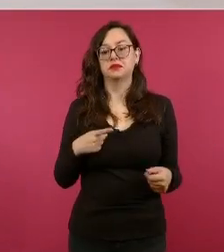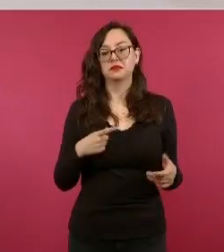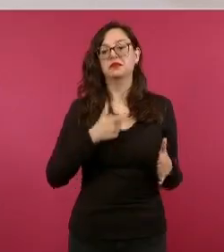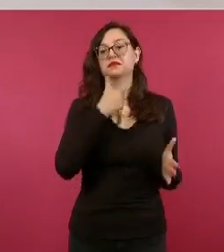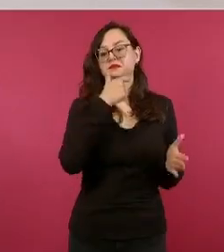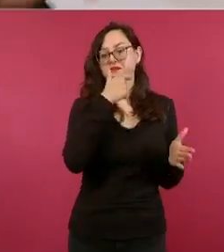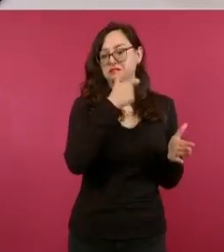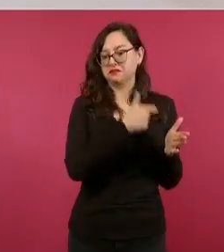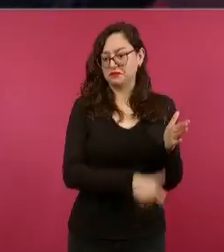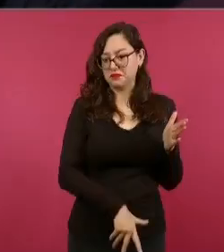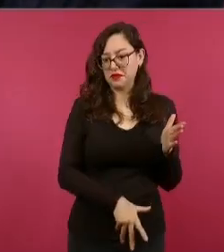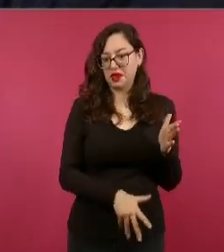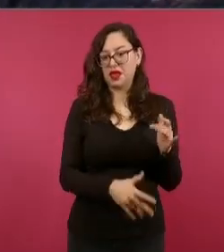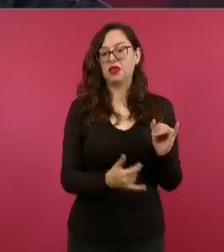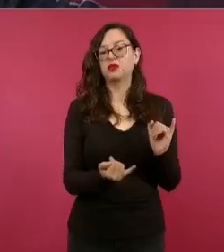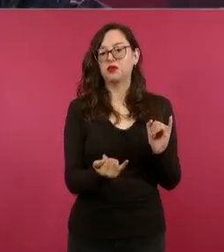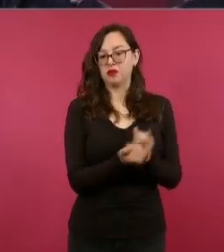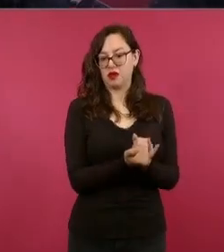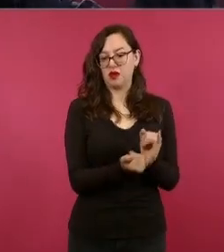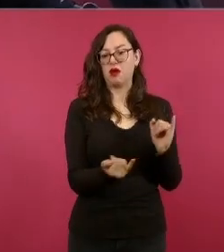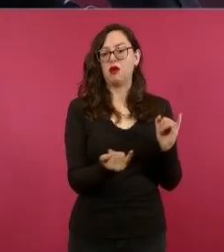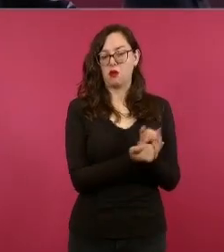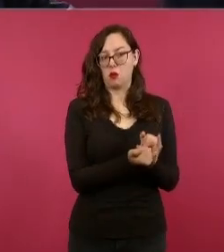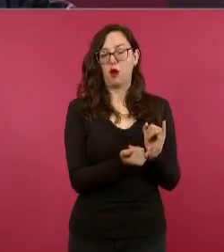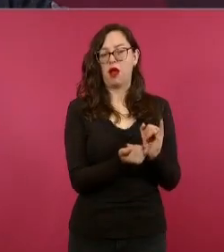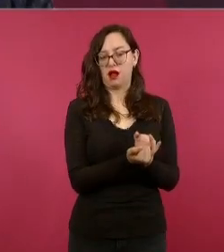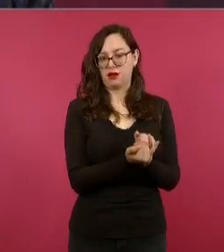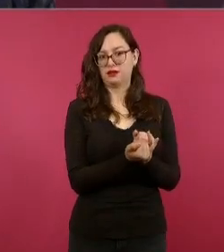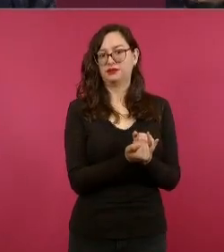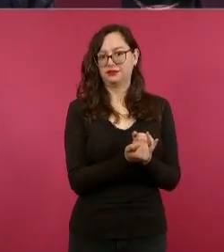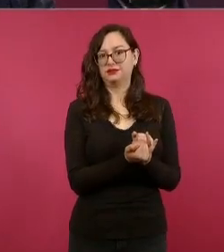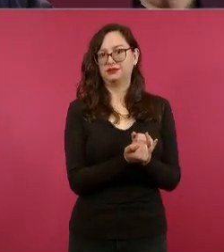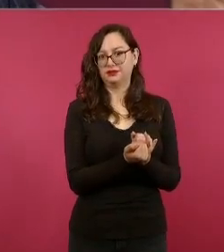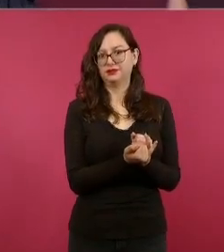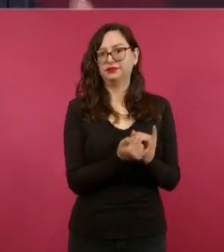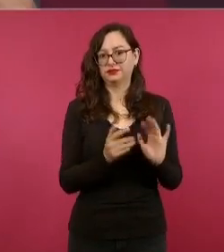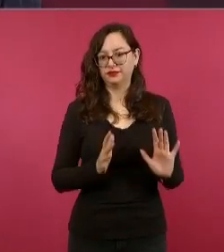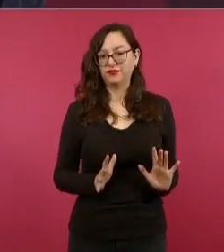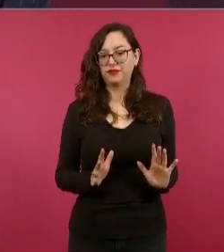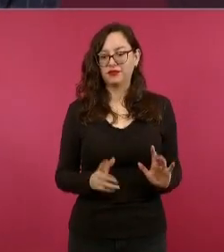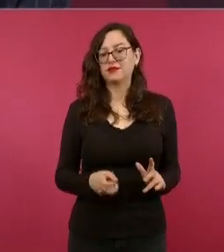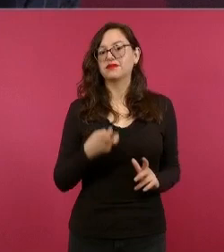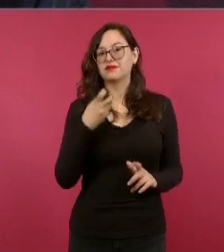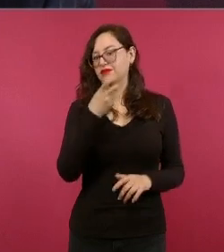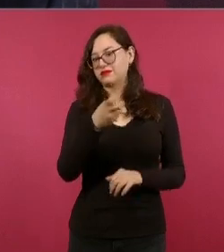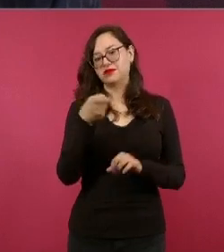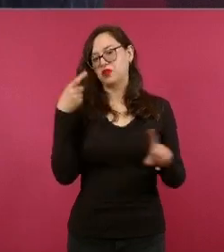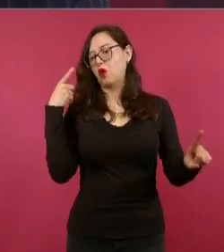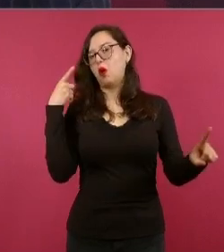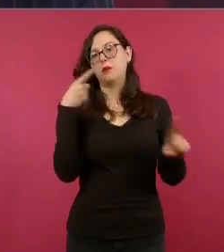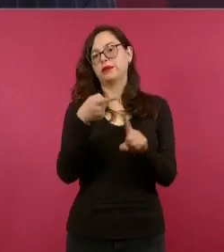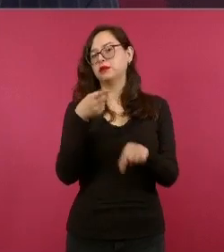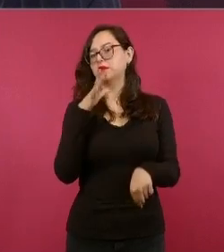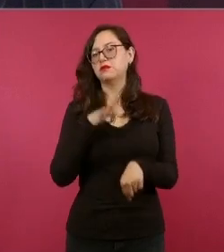Gas bienestar no alcanza a abastecer a todos los